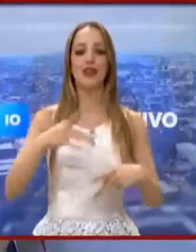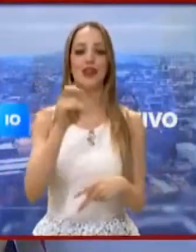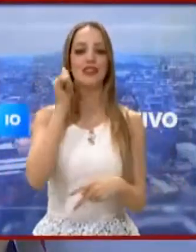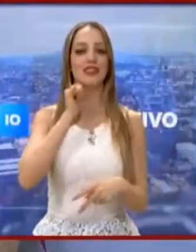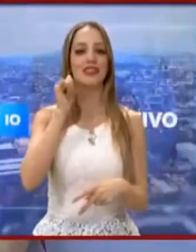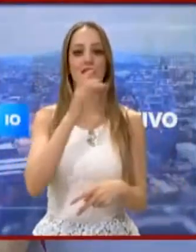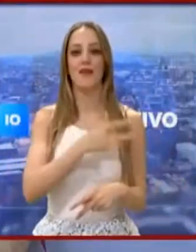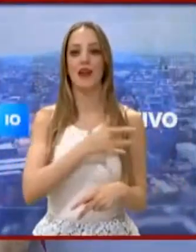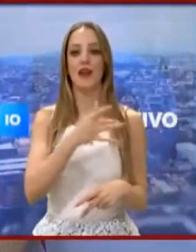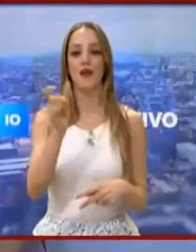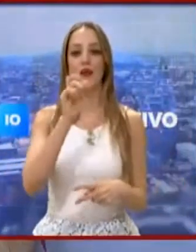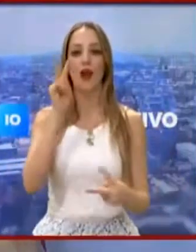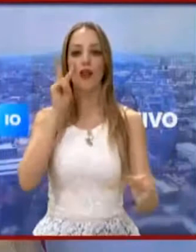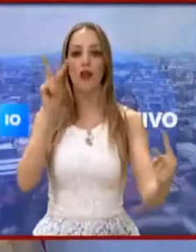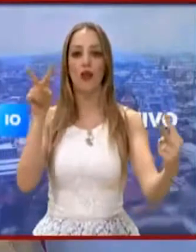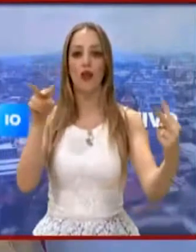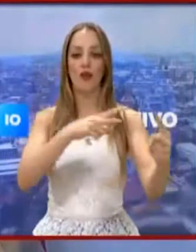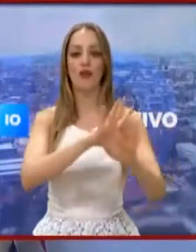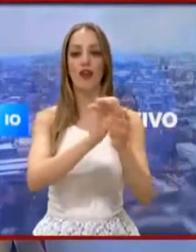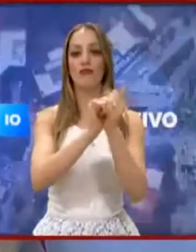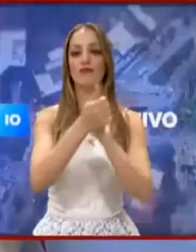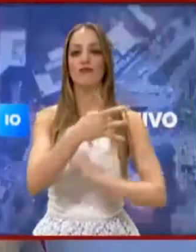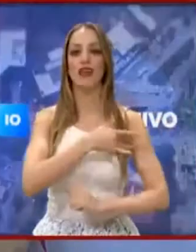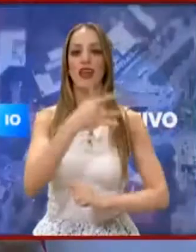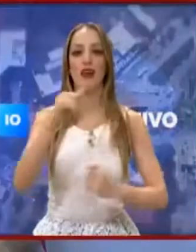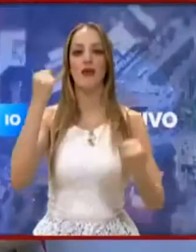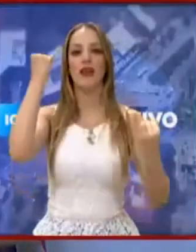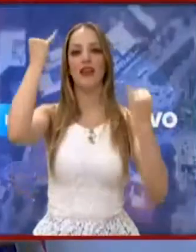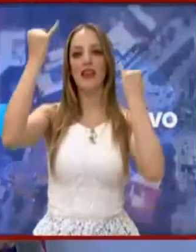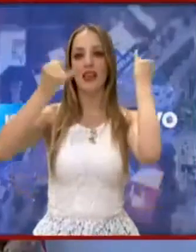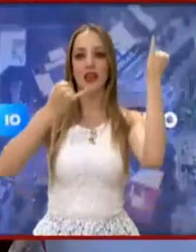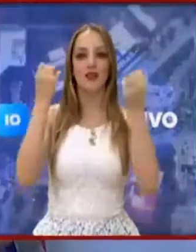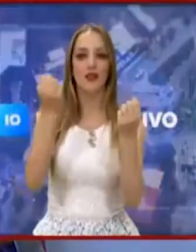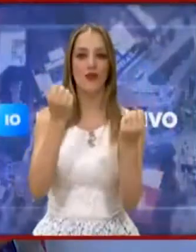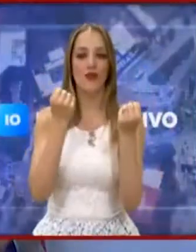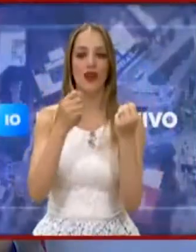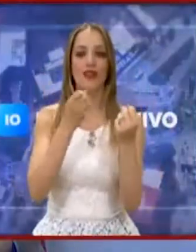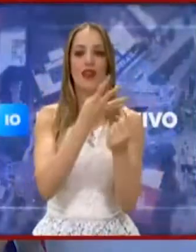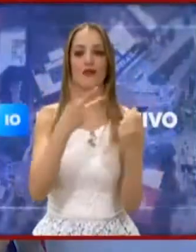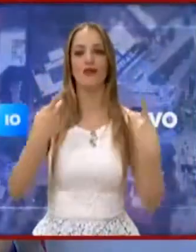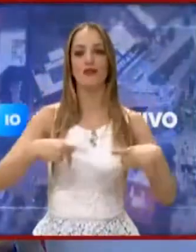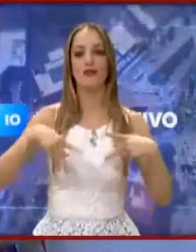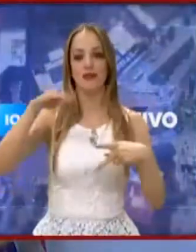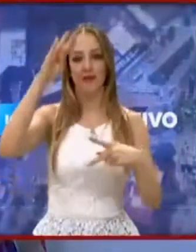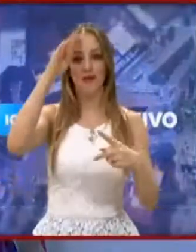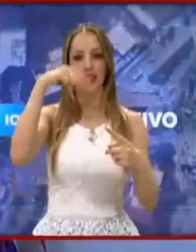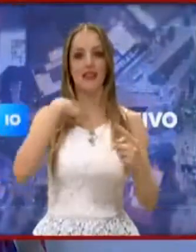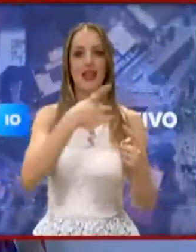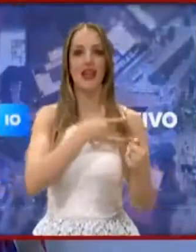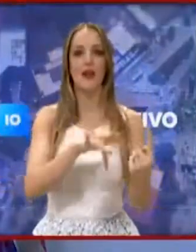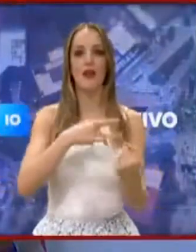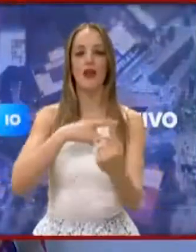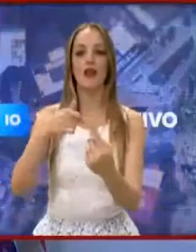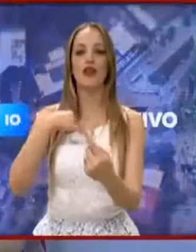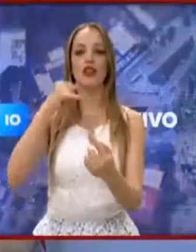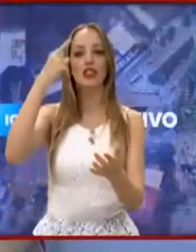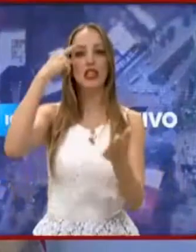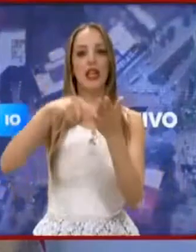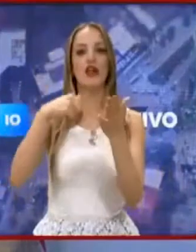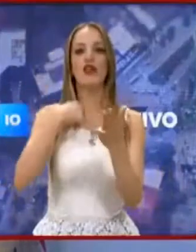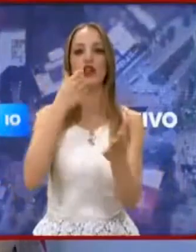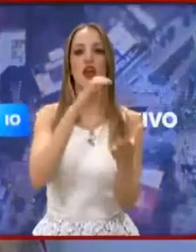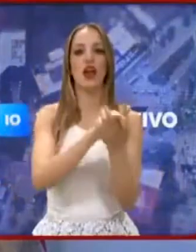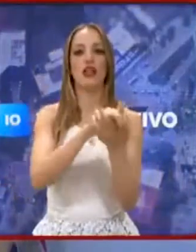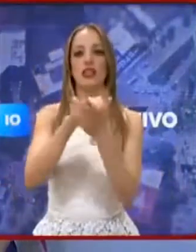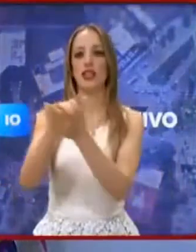aquellos que a la primera ya se hicieron las ilusiones, de aquellos que creen que con todo mundo les va a ir bien, ya se quieren casar con